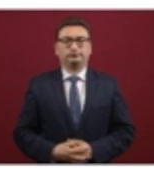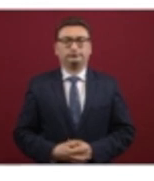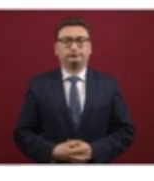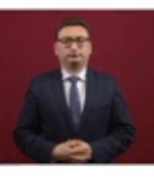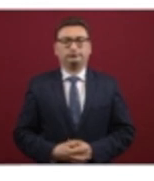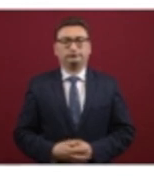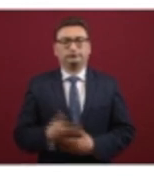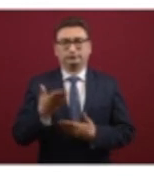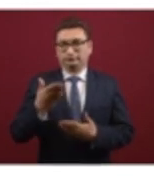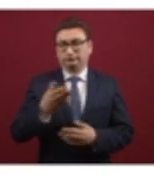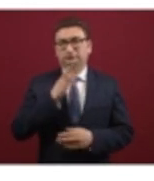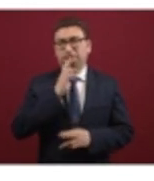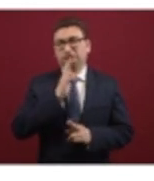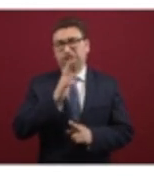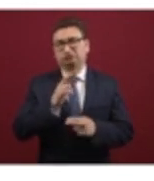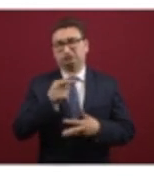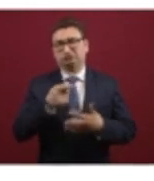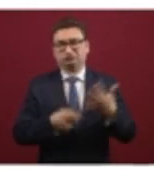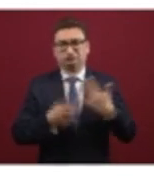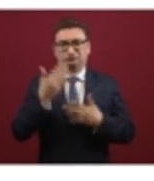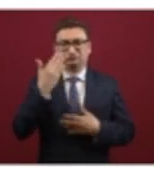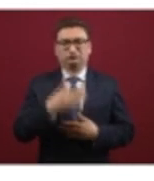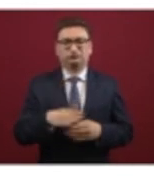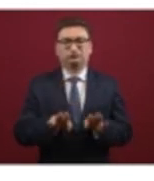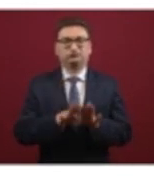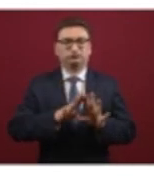ahí están los resultados, en lo general,